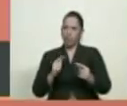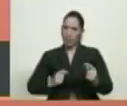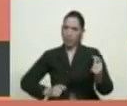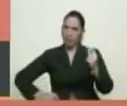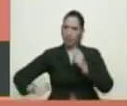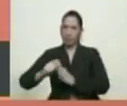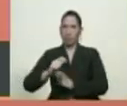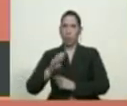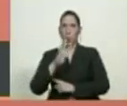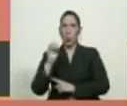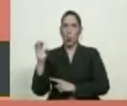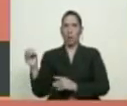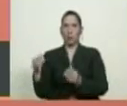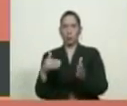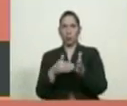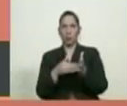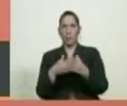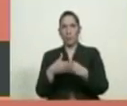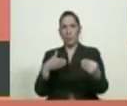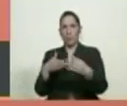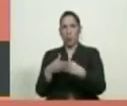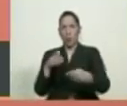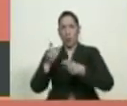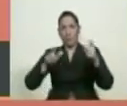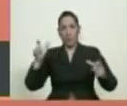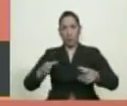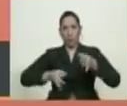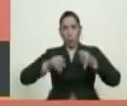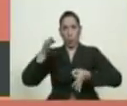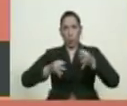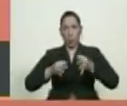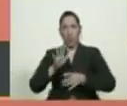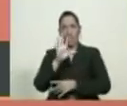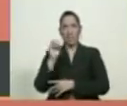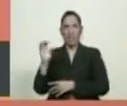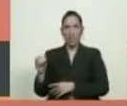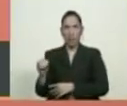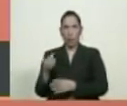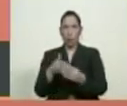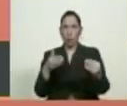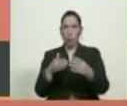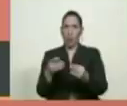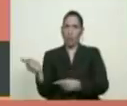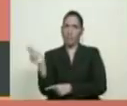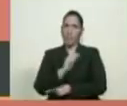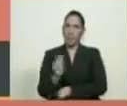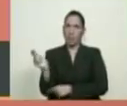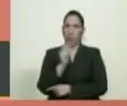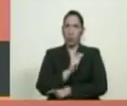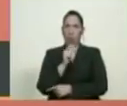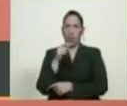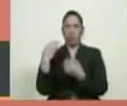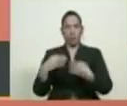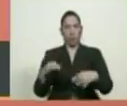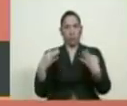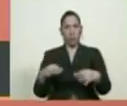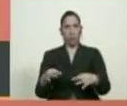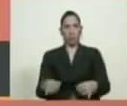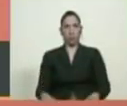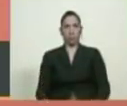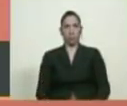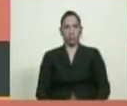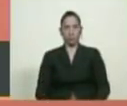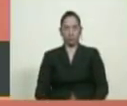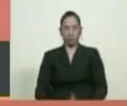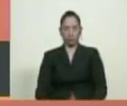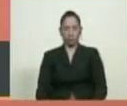en $400.000 mensuales para personas jurídicas y $500 mensuales para personas nacionales.